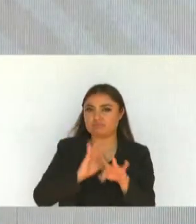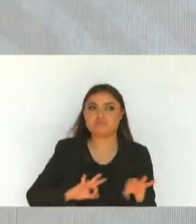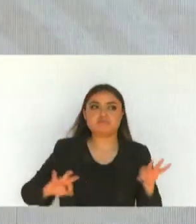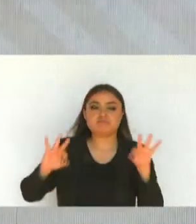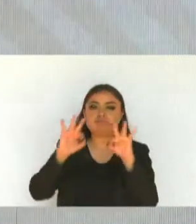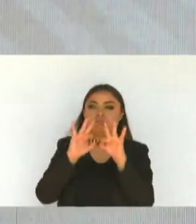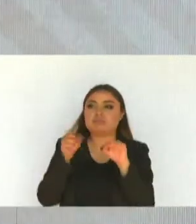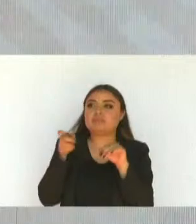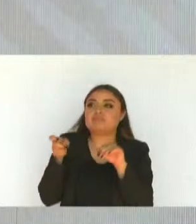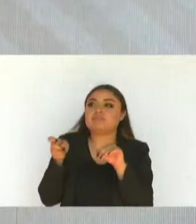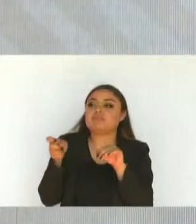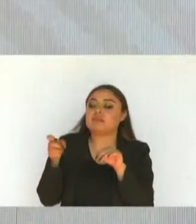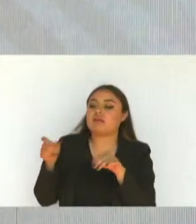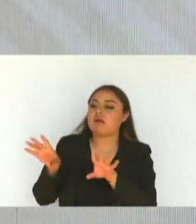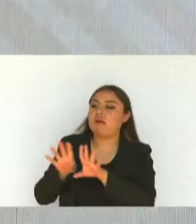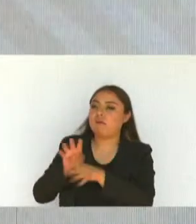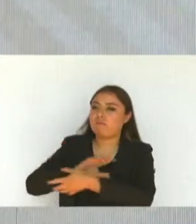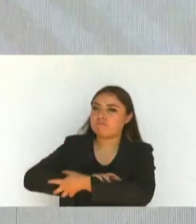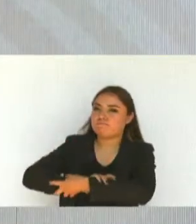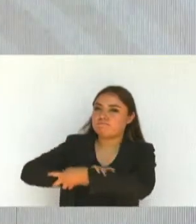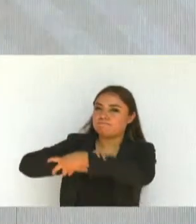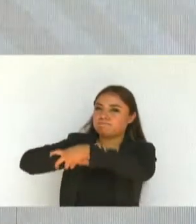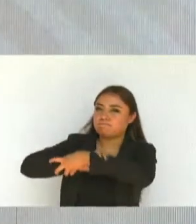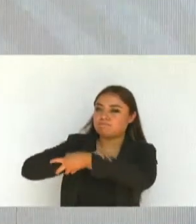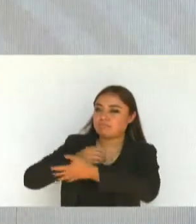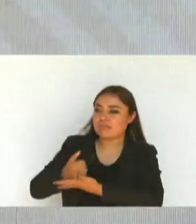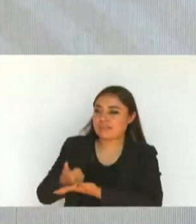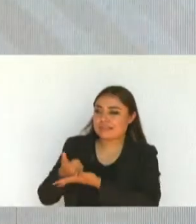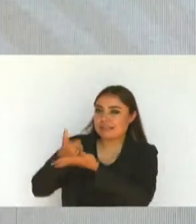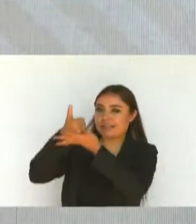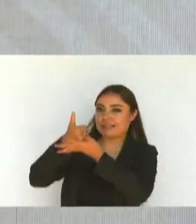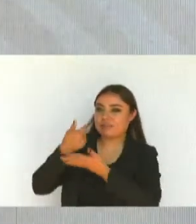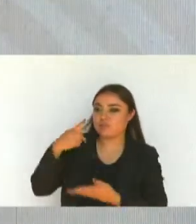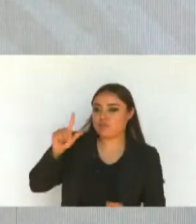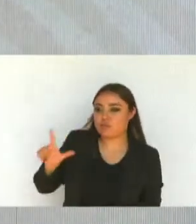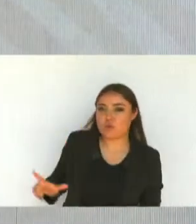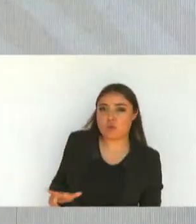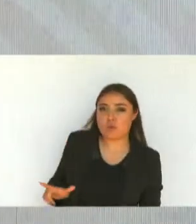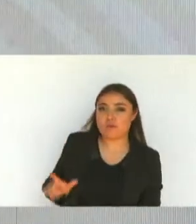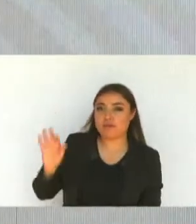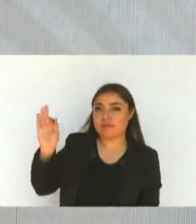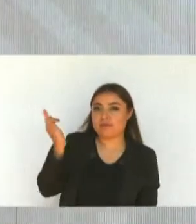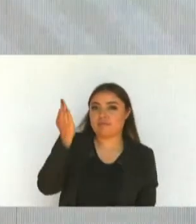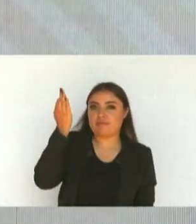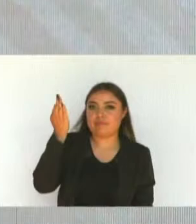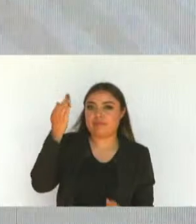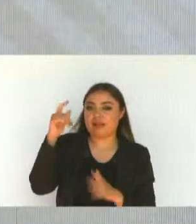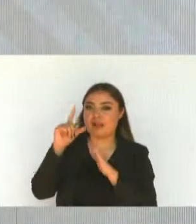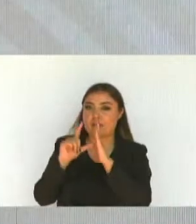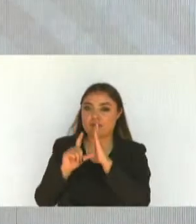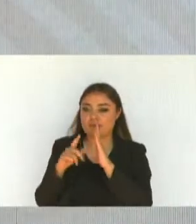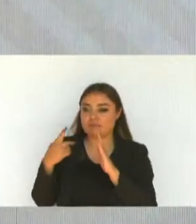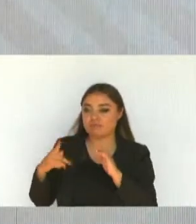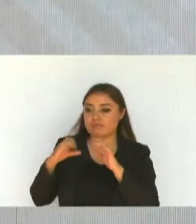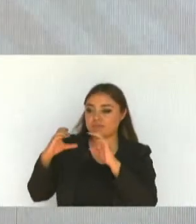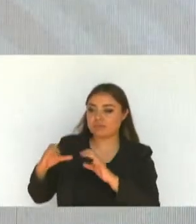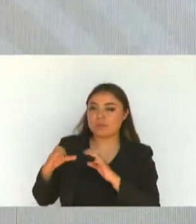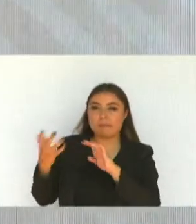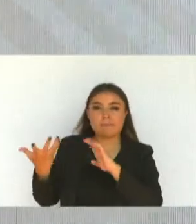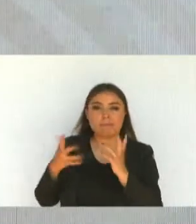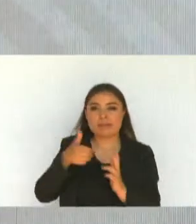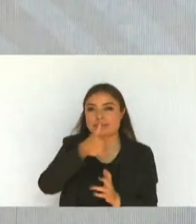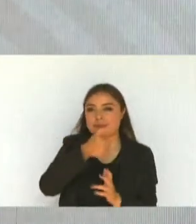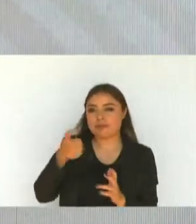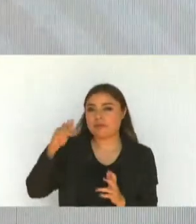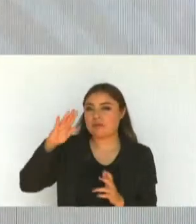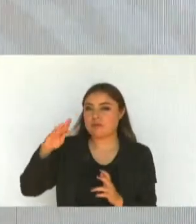un brazo de apoyo para los gobiernos federal y locales para el cuidado de la salud en más de